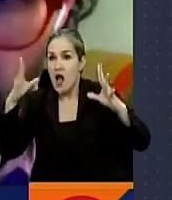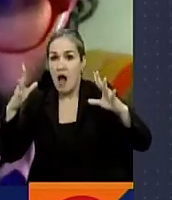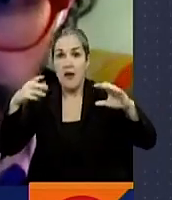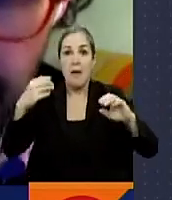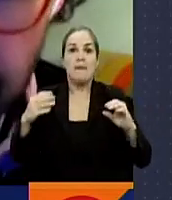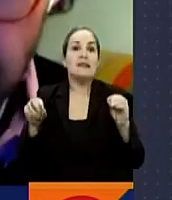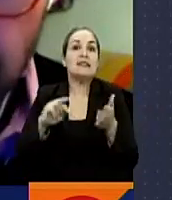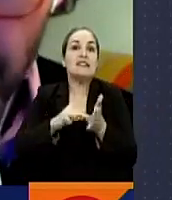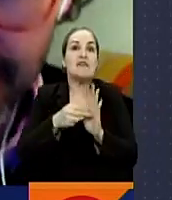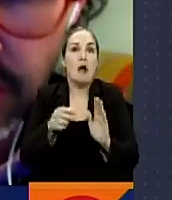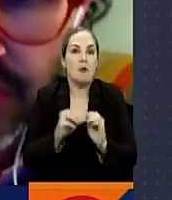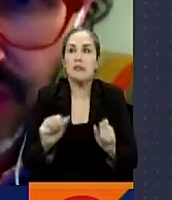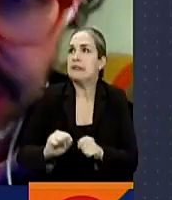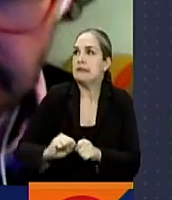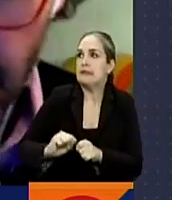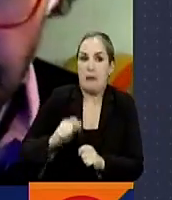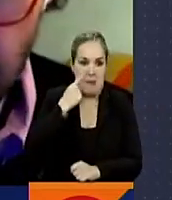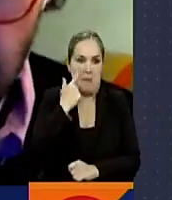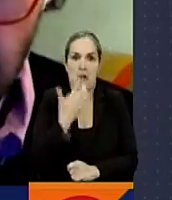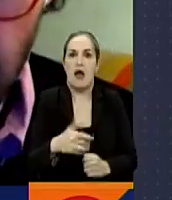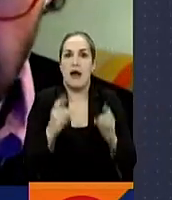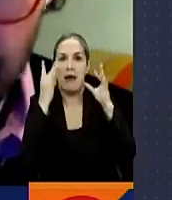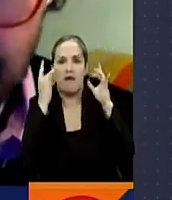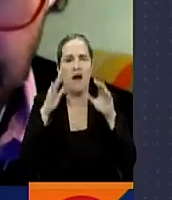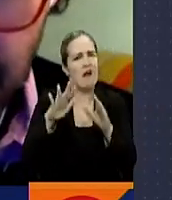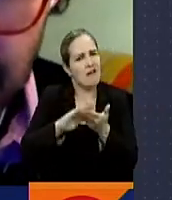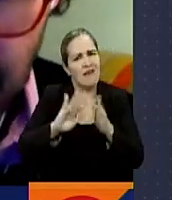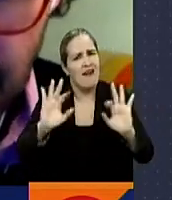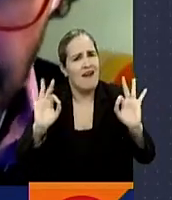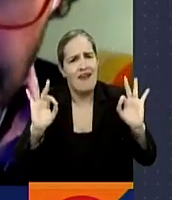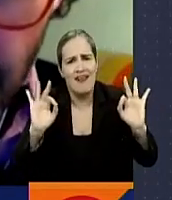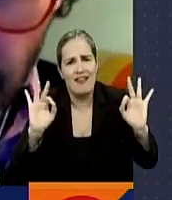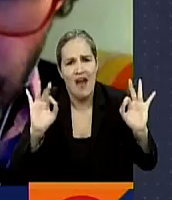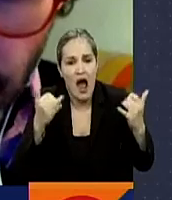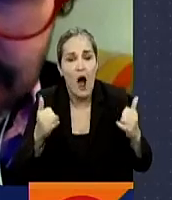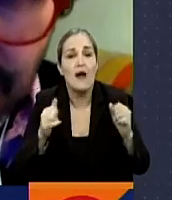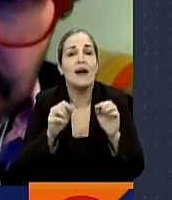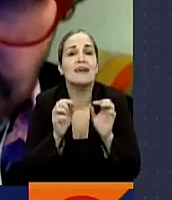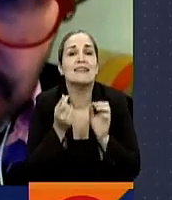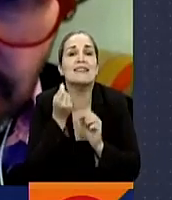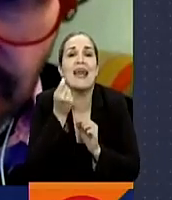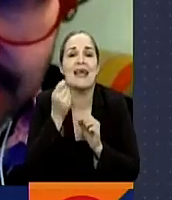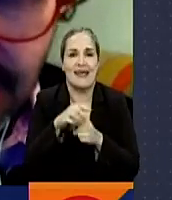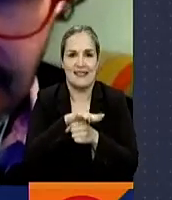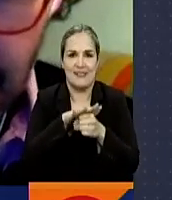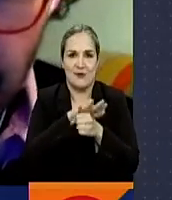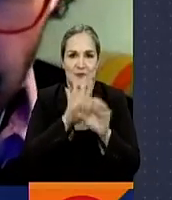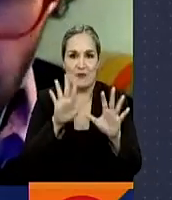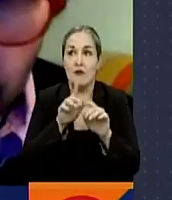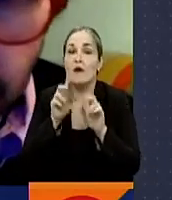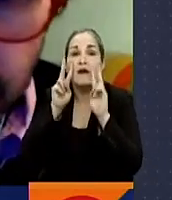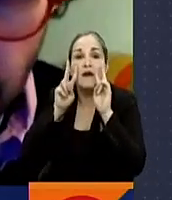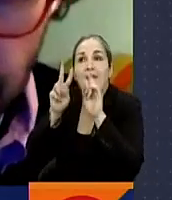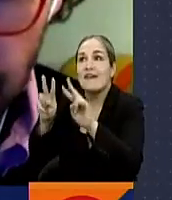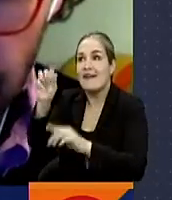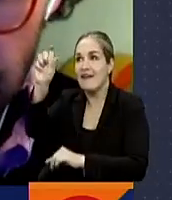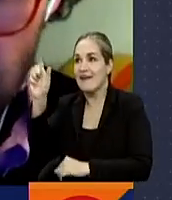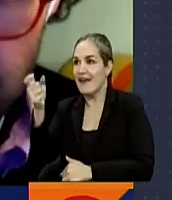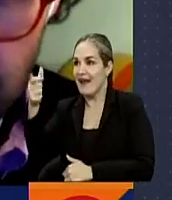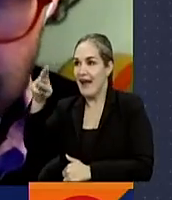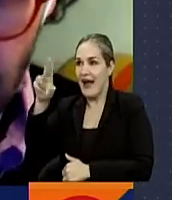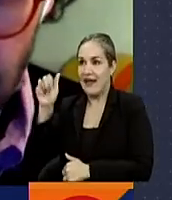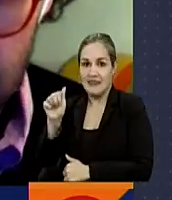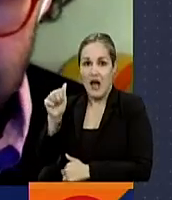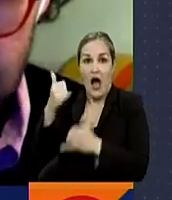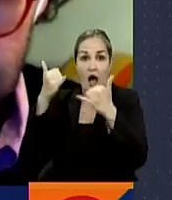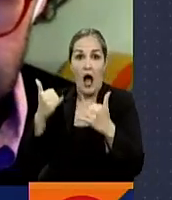leña al fuego y menos en un momento tan crítico de la historia creo que aquí lo más importante es lo que está sucediendo en gaza lo otro son a mi